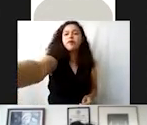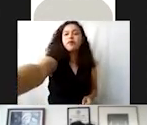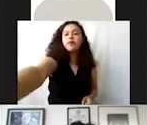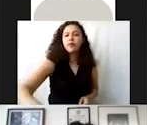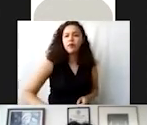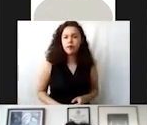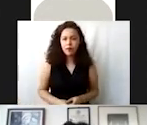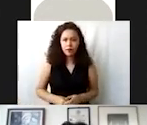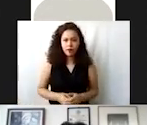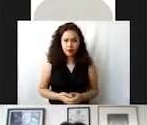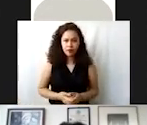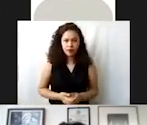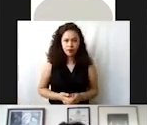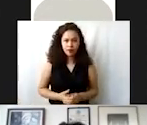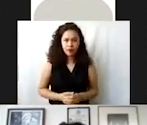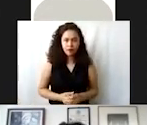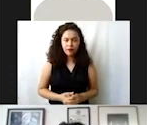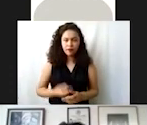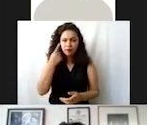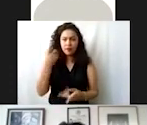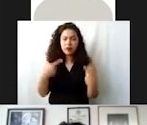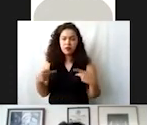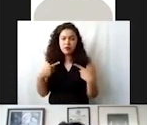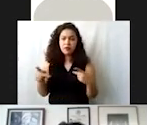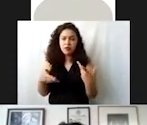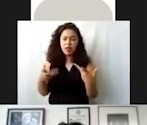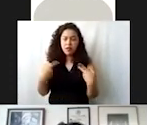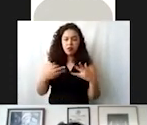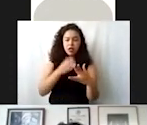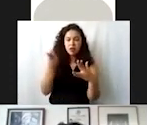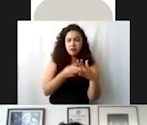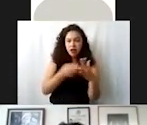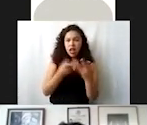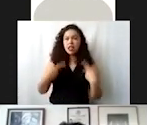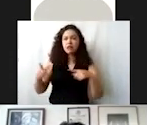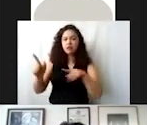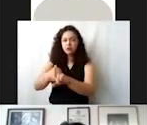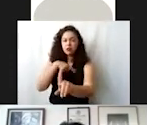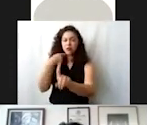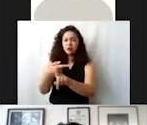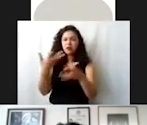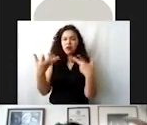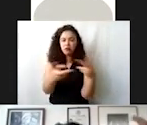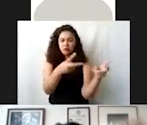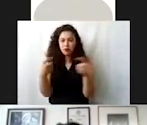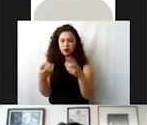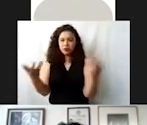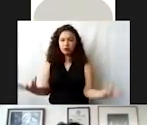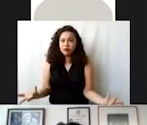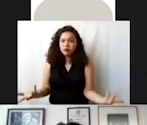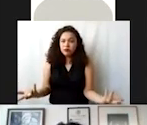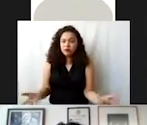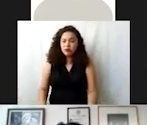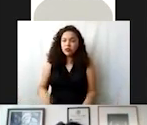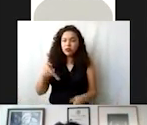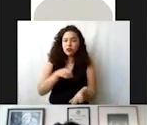ya un asesino, un violador o un delincuente, pues sus derechos